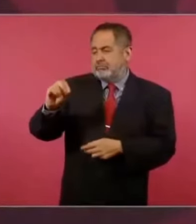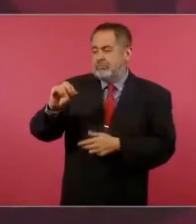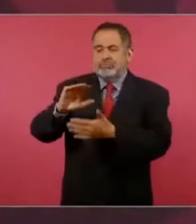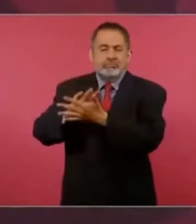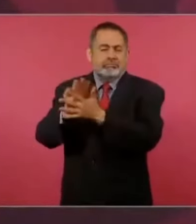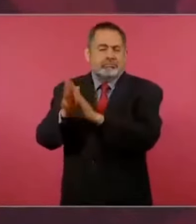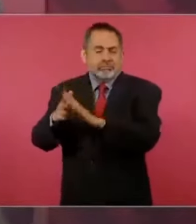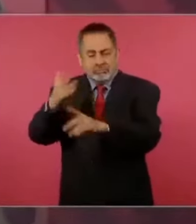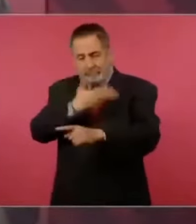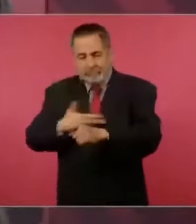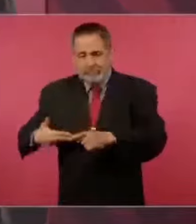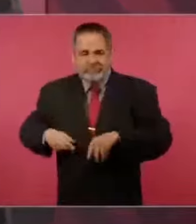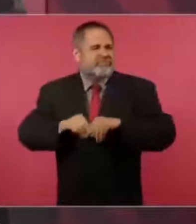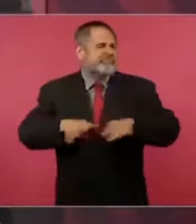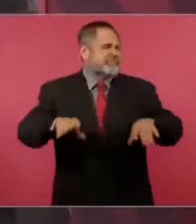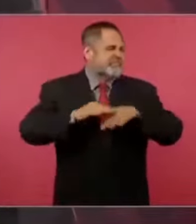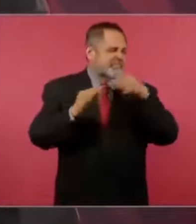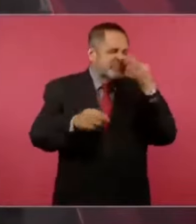y reproducirlo